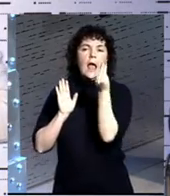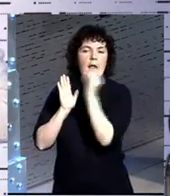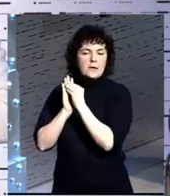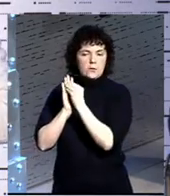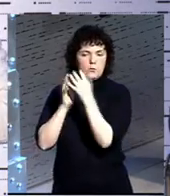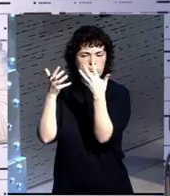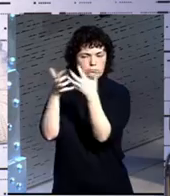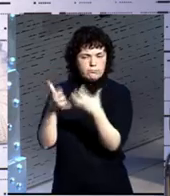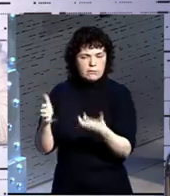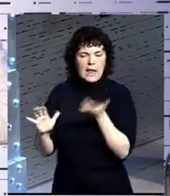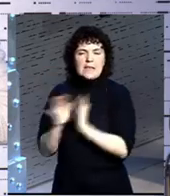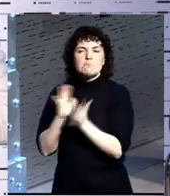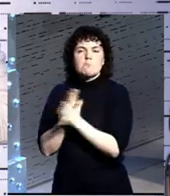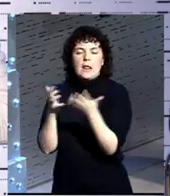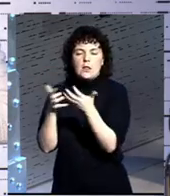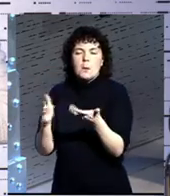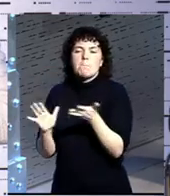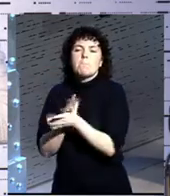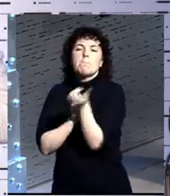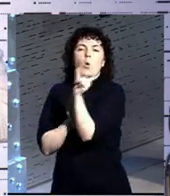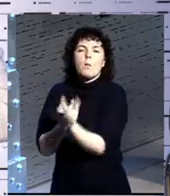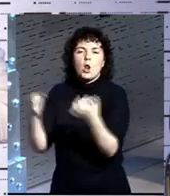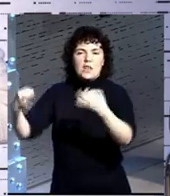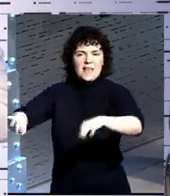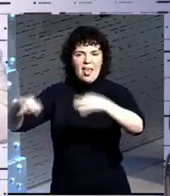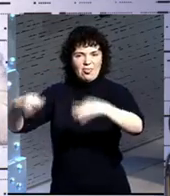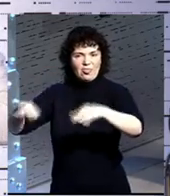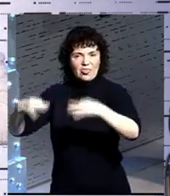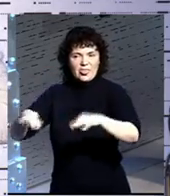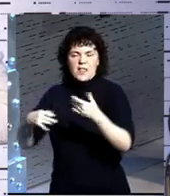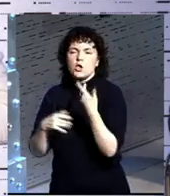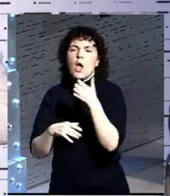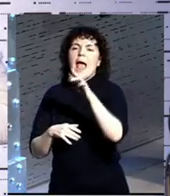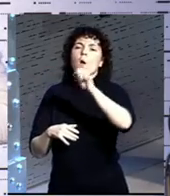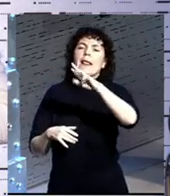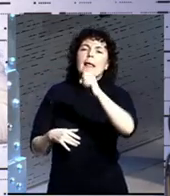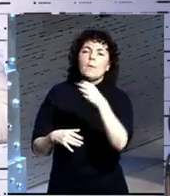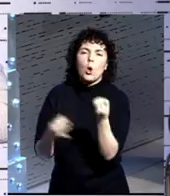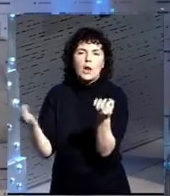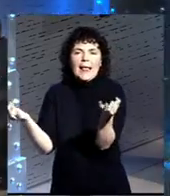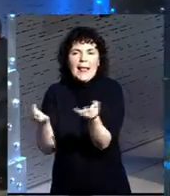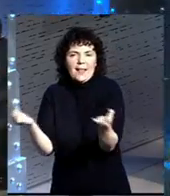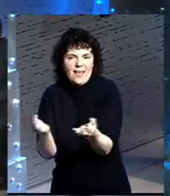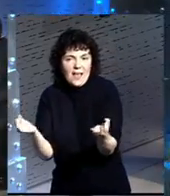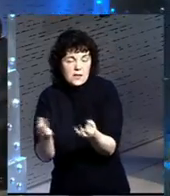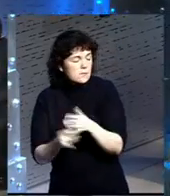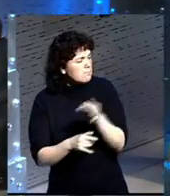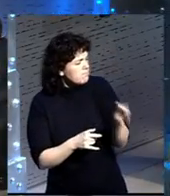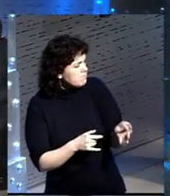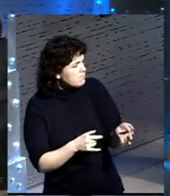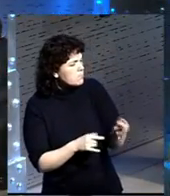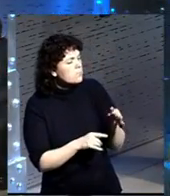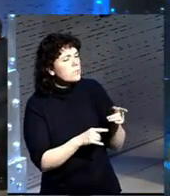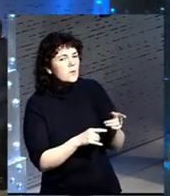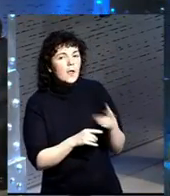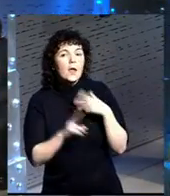una explicación en palabras para tontos qué es el Euribor, porque la gente tiene que entenderlo. ¿En vuestro caso? Sí, respecto al